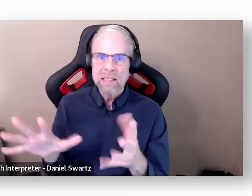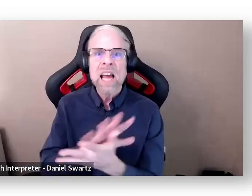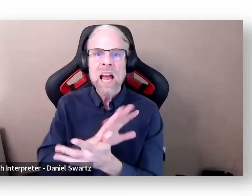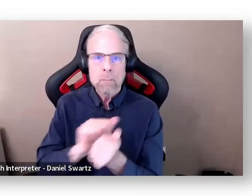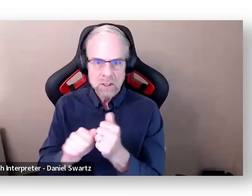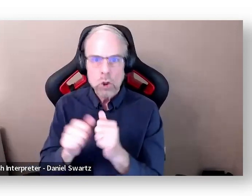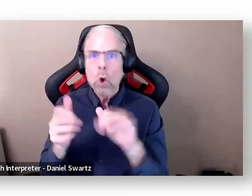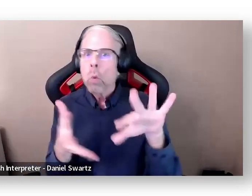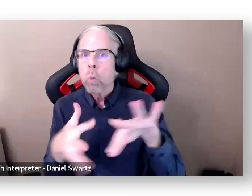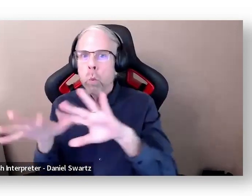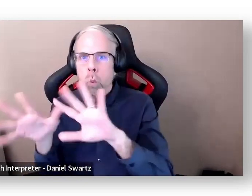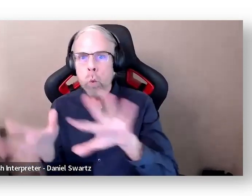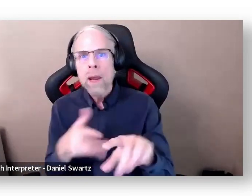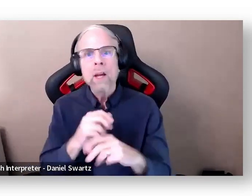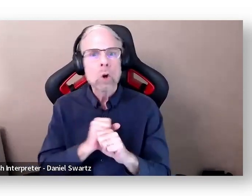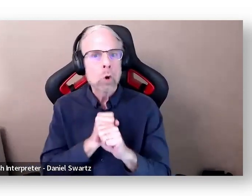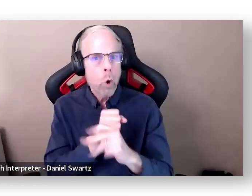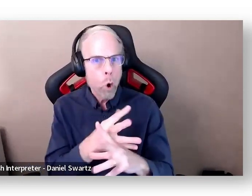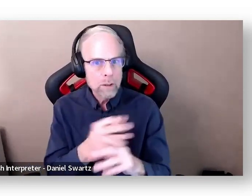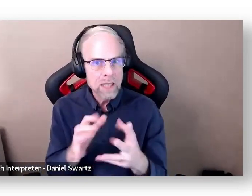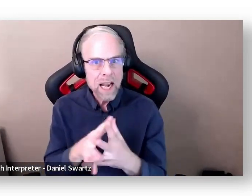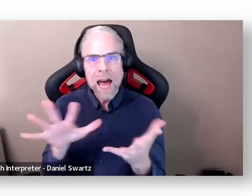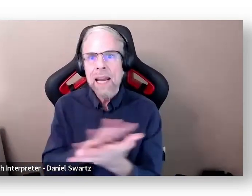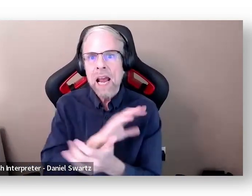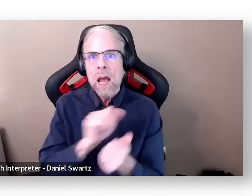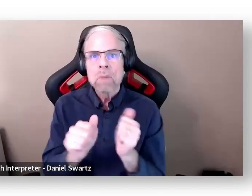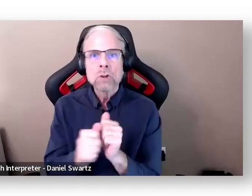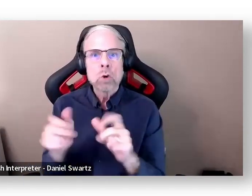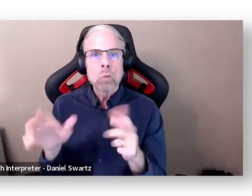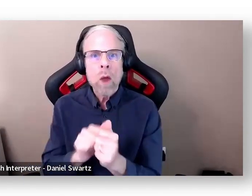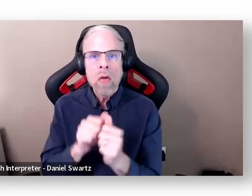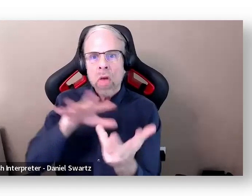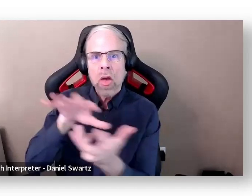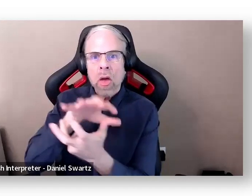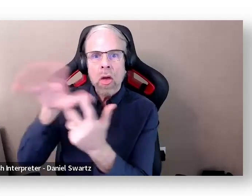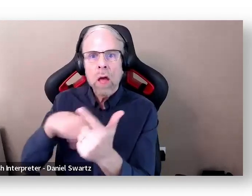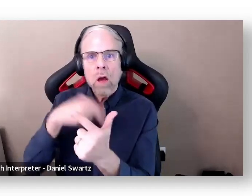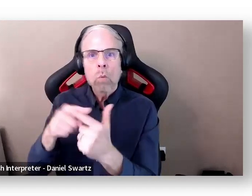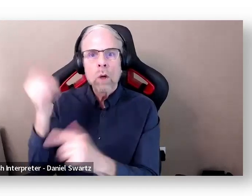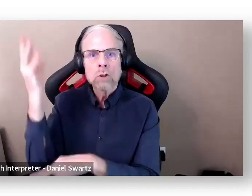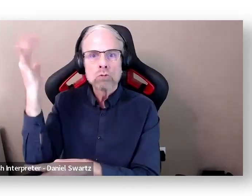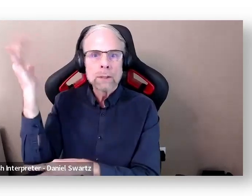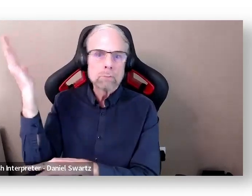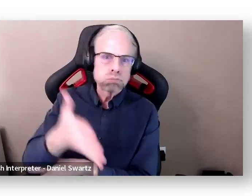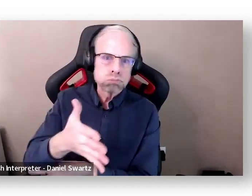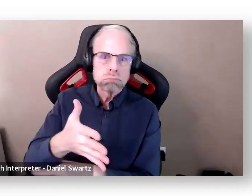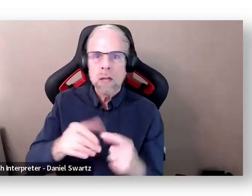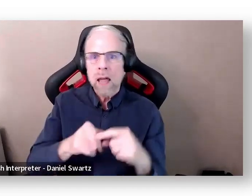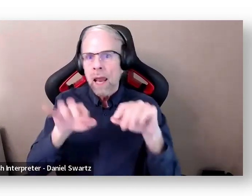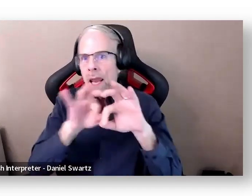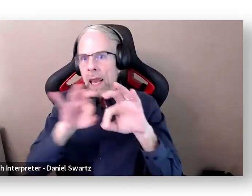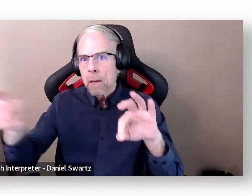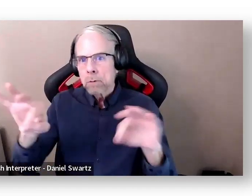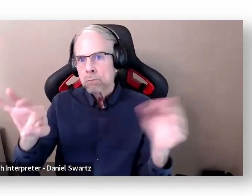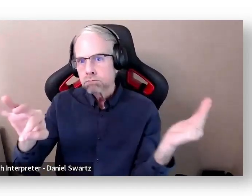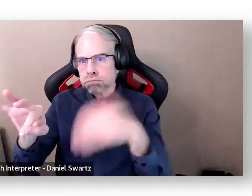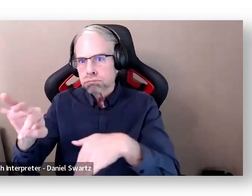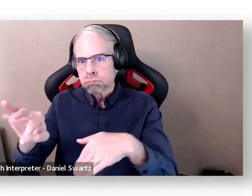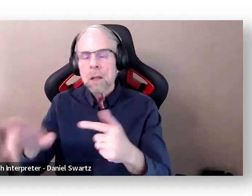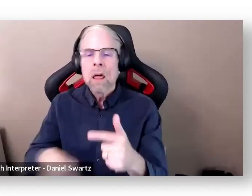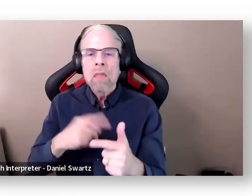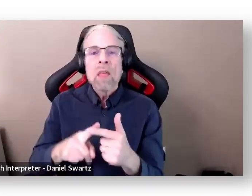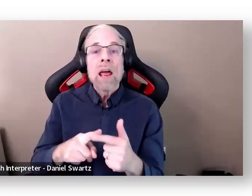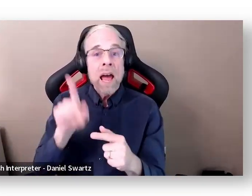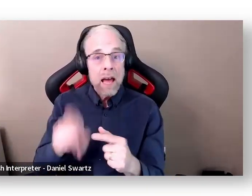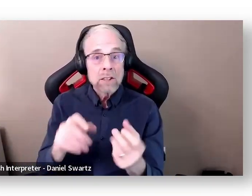todos los daños. Porque hay veces que hay muchos daños con la maleza o con árboles. Entonces, todo eso necesita